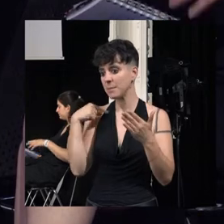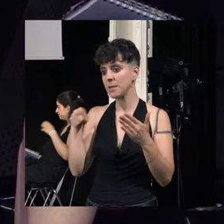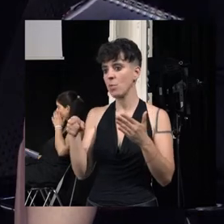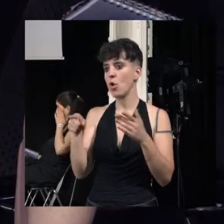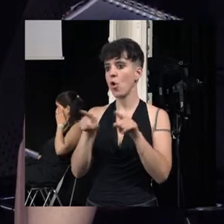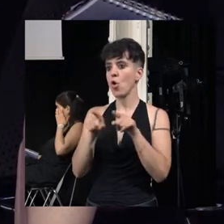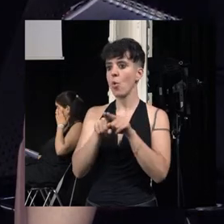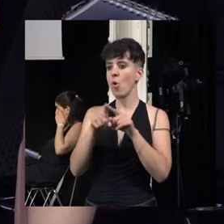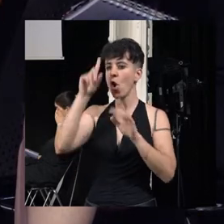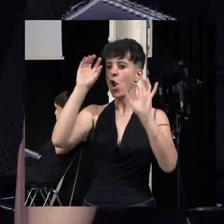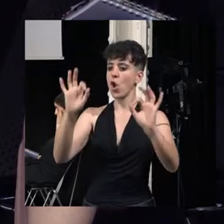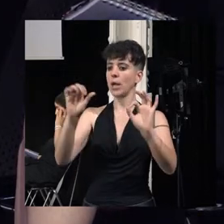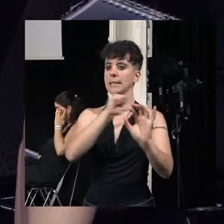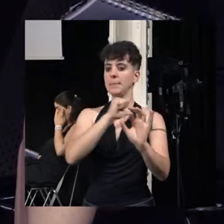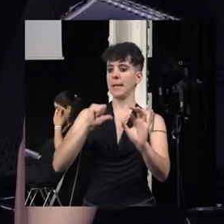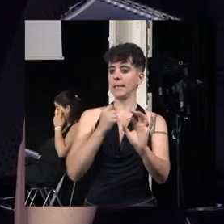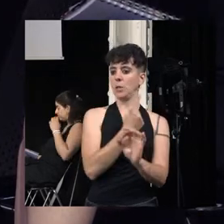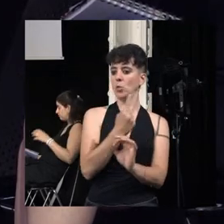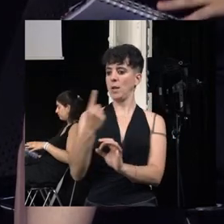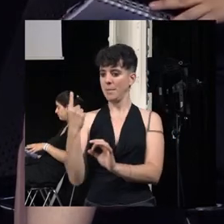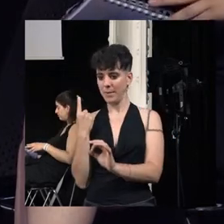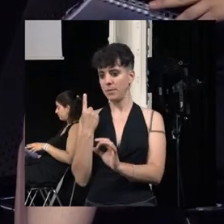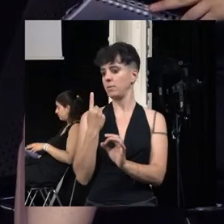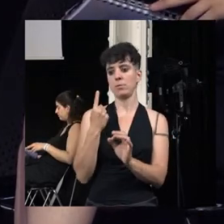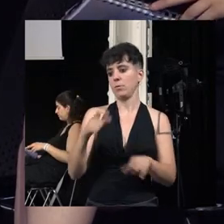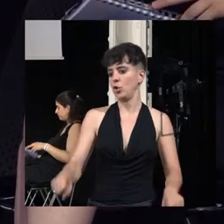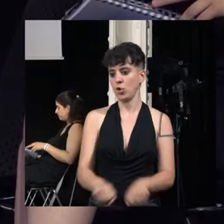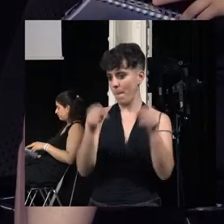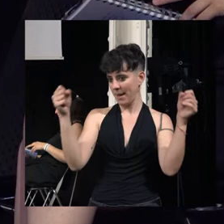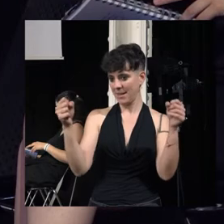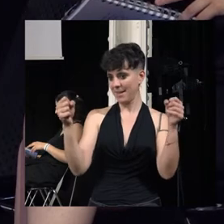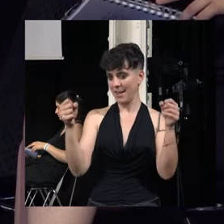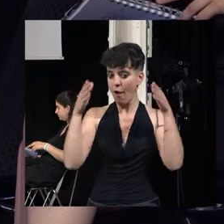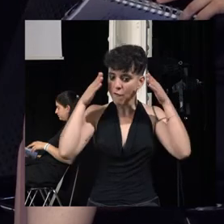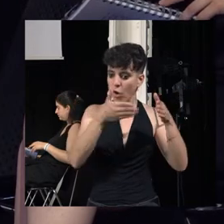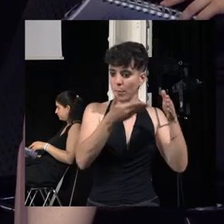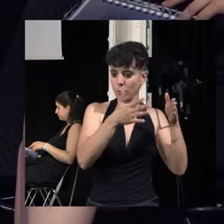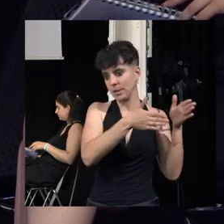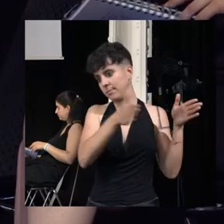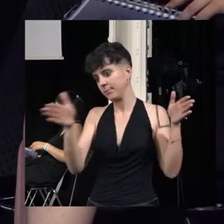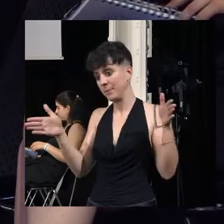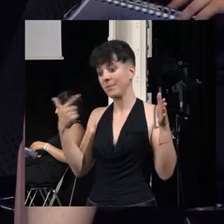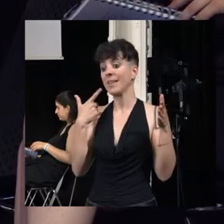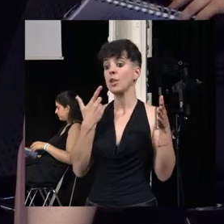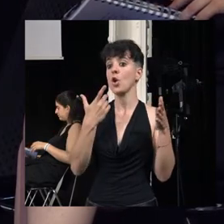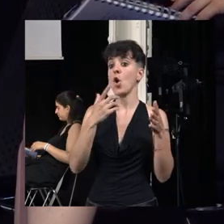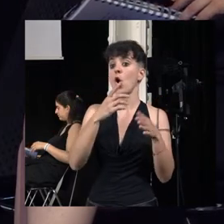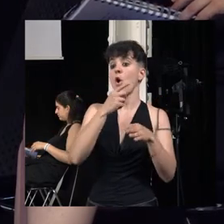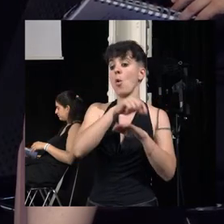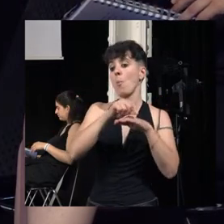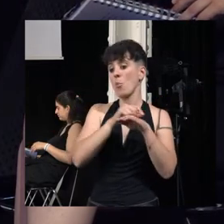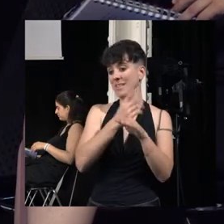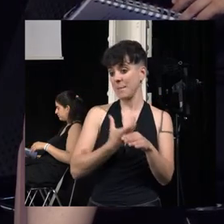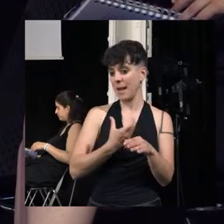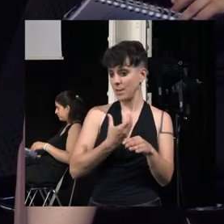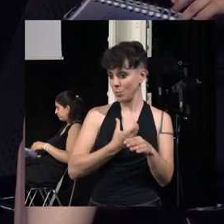lógicas particularistas que se desprenden del foco de la identidad. Quizás una vía para pensar los municipalismos queer sea